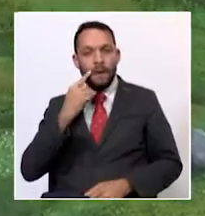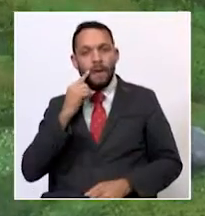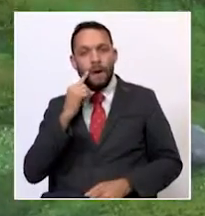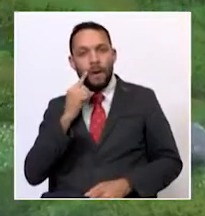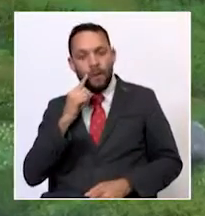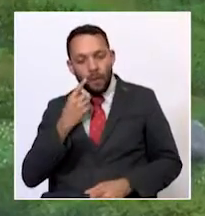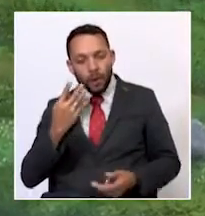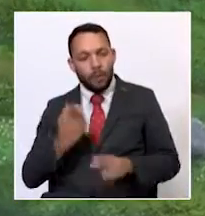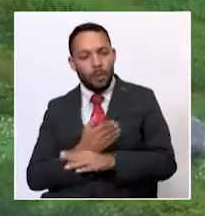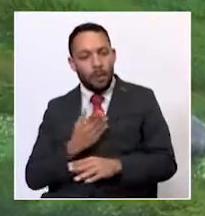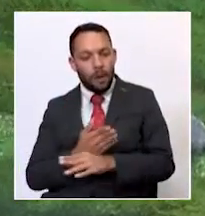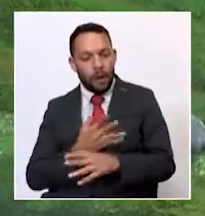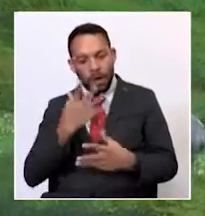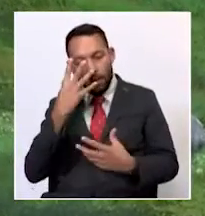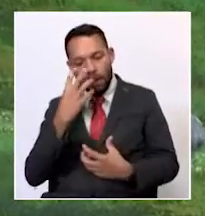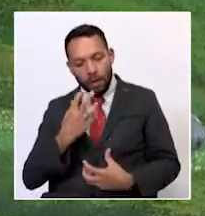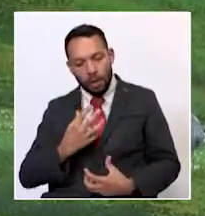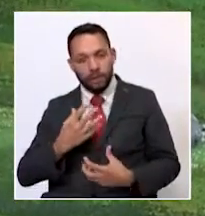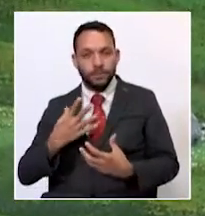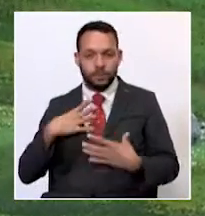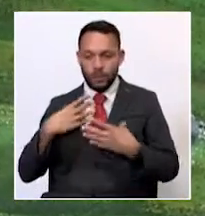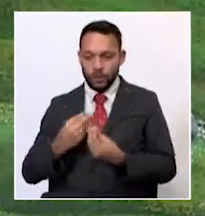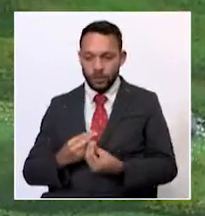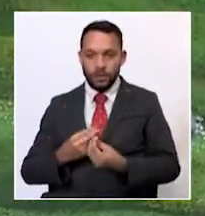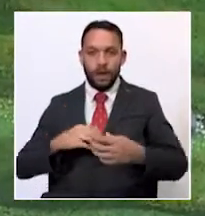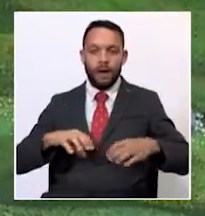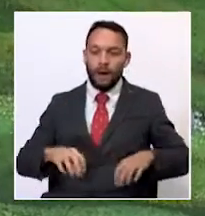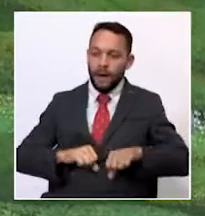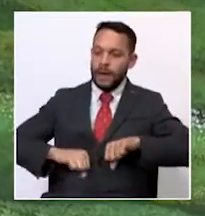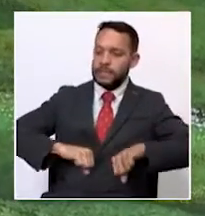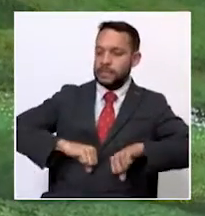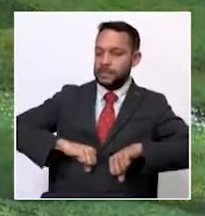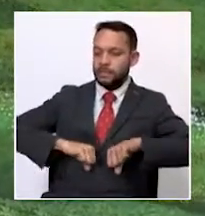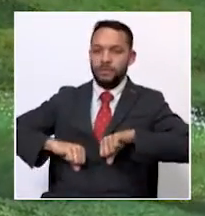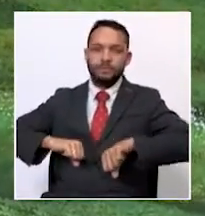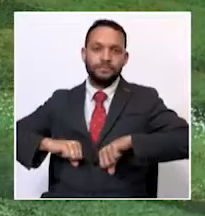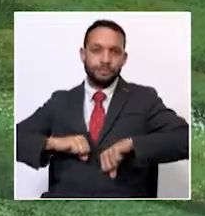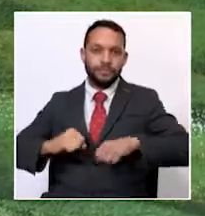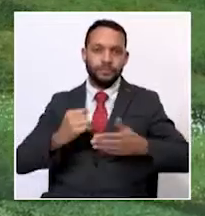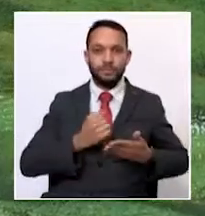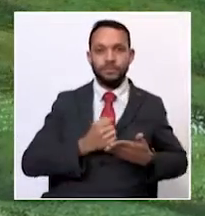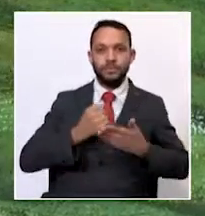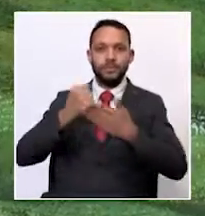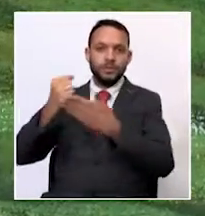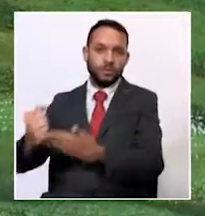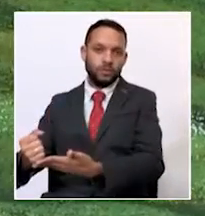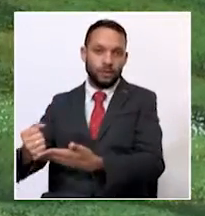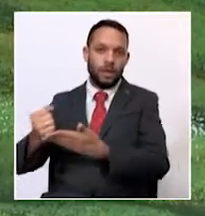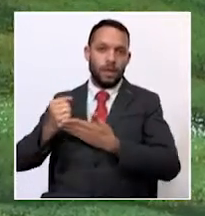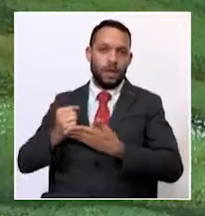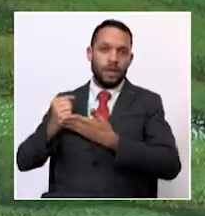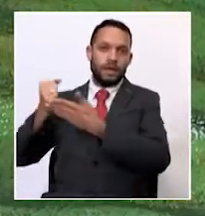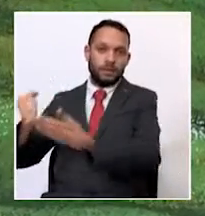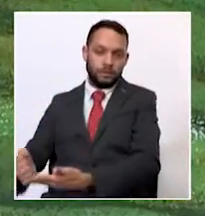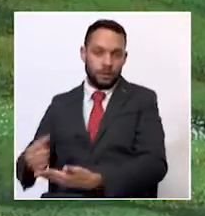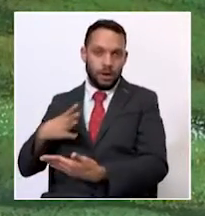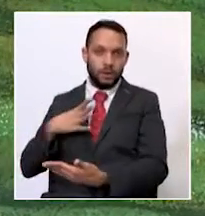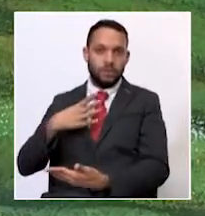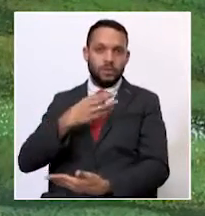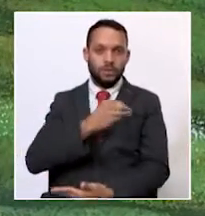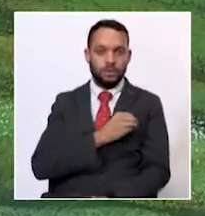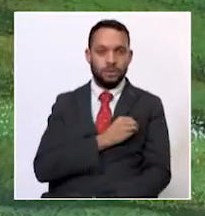nosotros mostramos una serie de actividades y de ayudas terapéuticas complementarias. Somos médicos